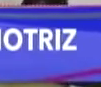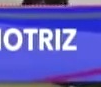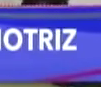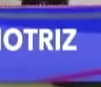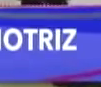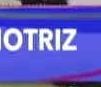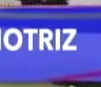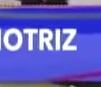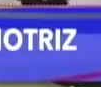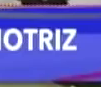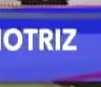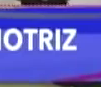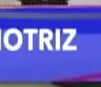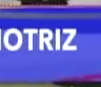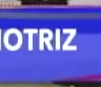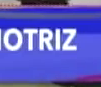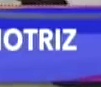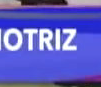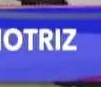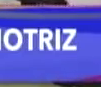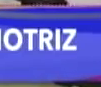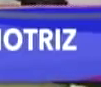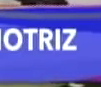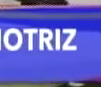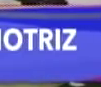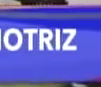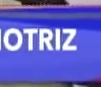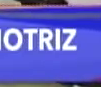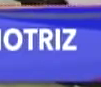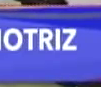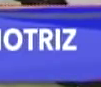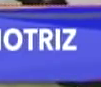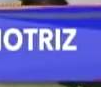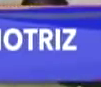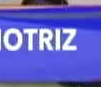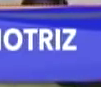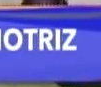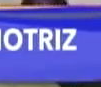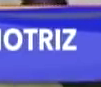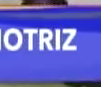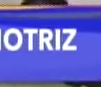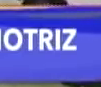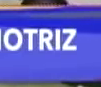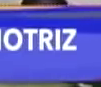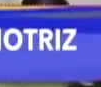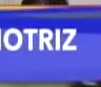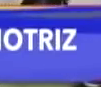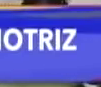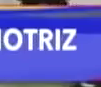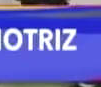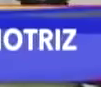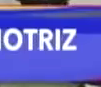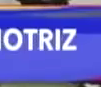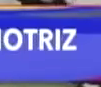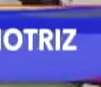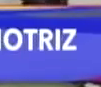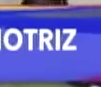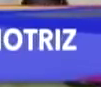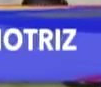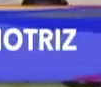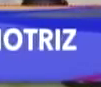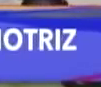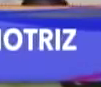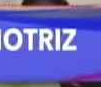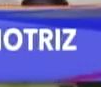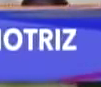y producción de todo el sector automotriz de Venezuela. Buenas noticias para la economía, Ortegano. Vamos a hablarle a todo nuestro pueblo en